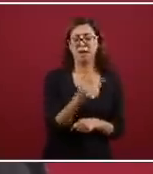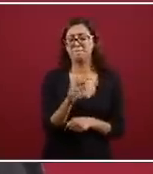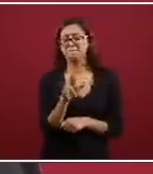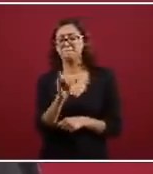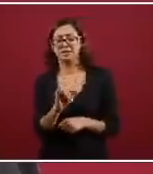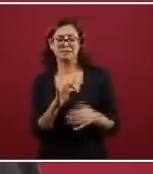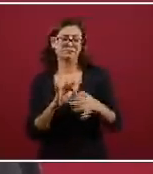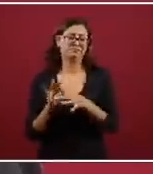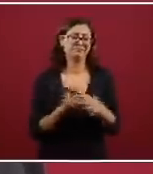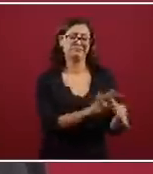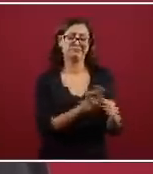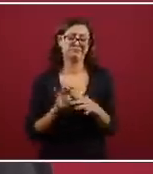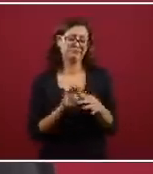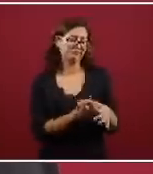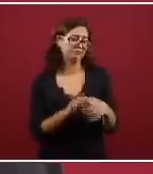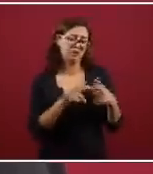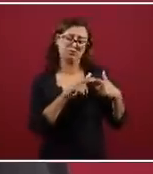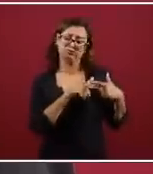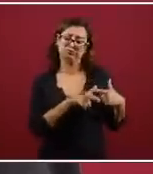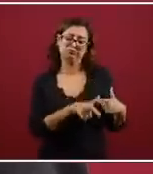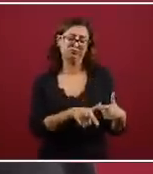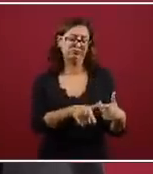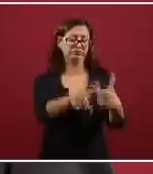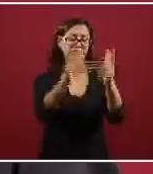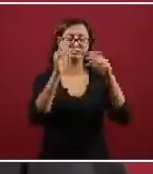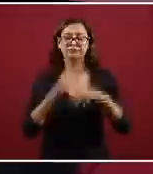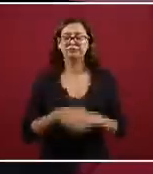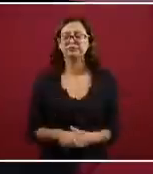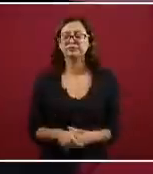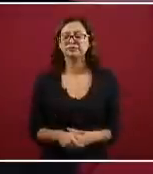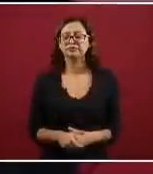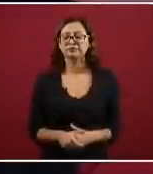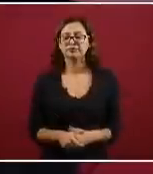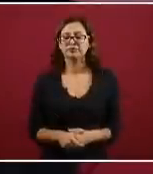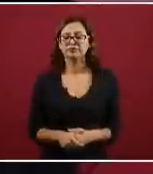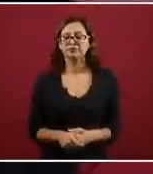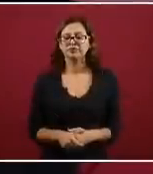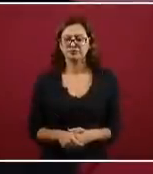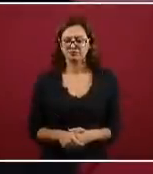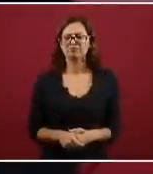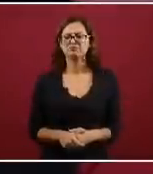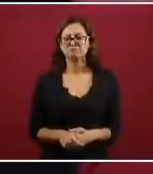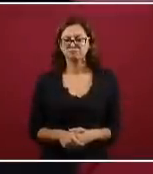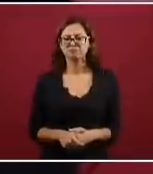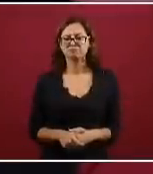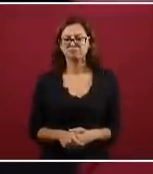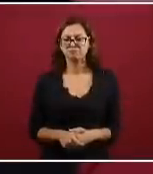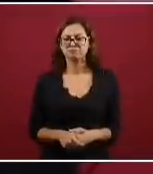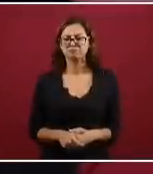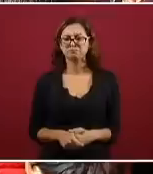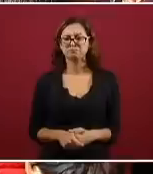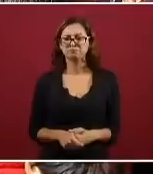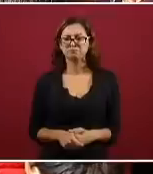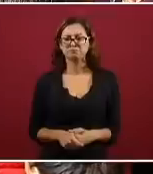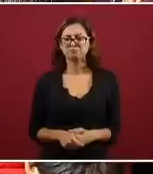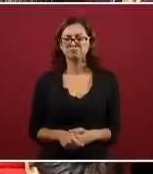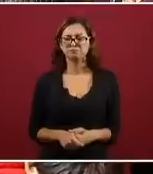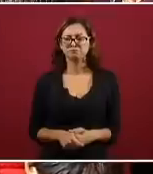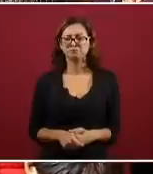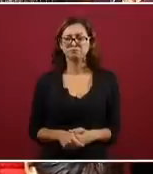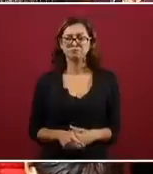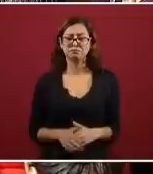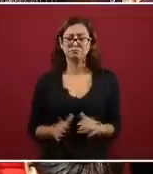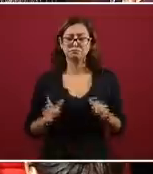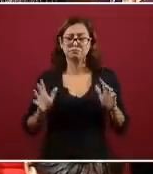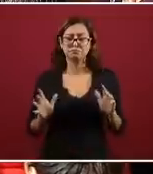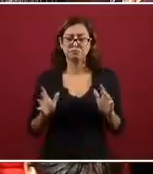entre Salinas y el PAN. ¿Usted fue secretario de Educación de Salinas? Sí, claro. Pues convalidó de alguna manera, ¿no? Bueno,